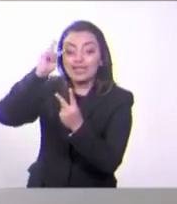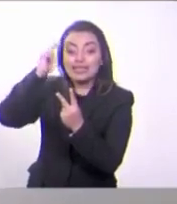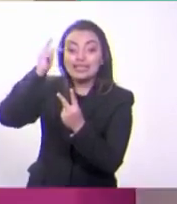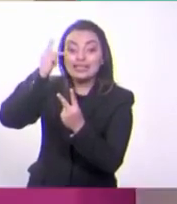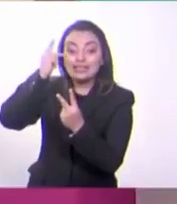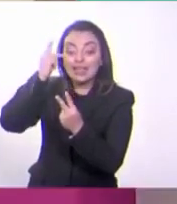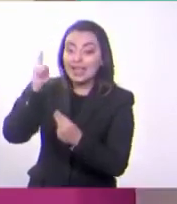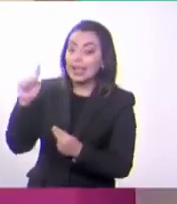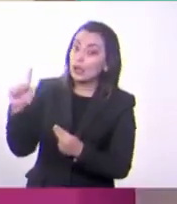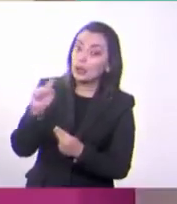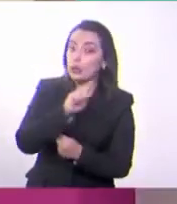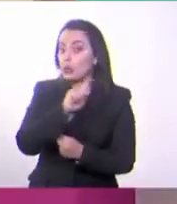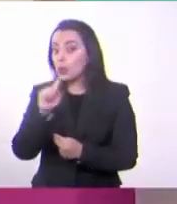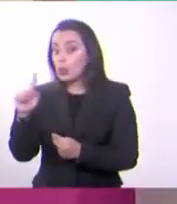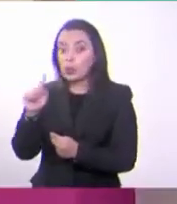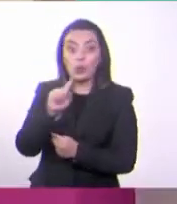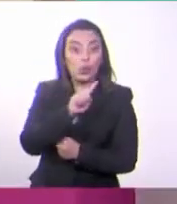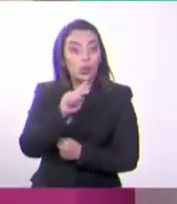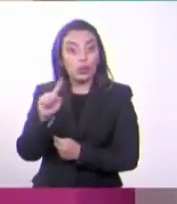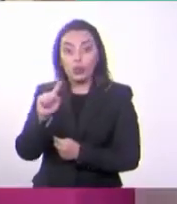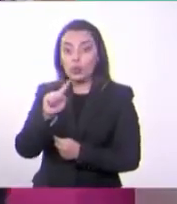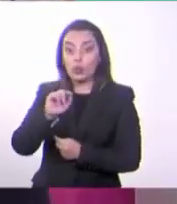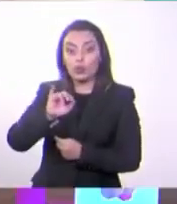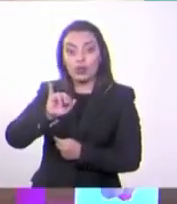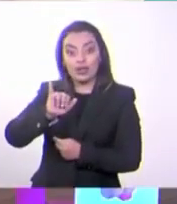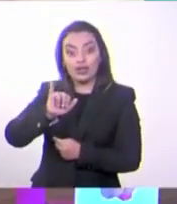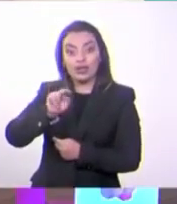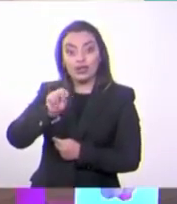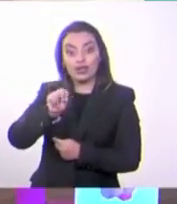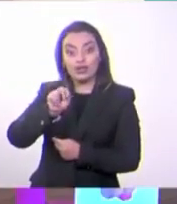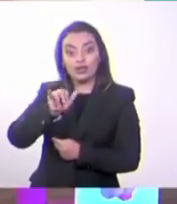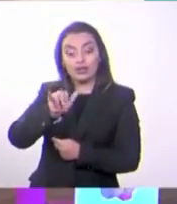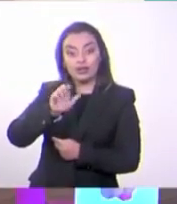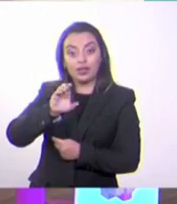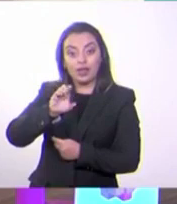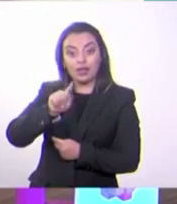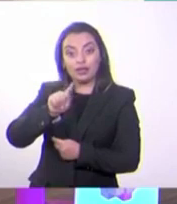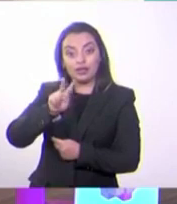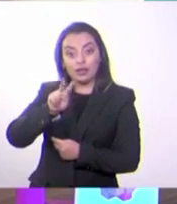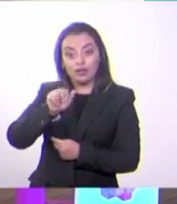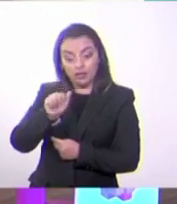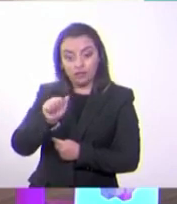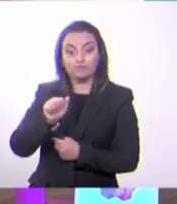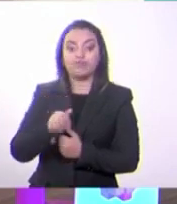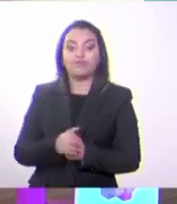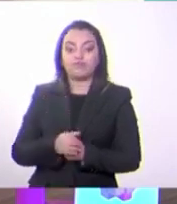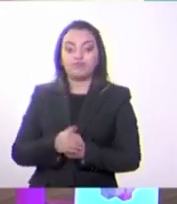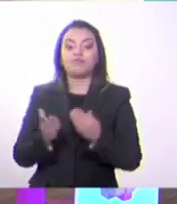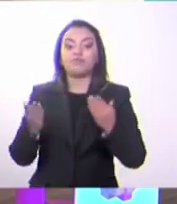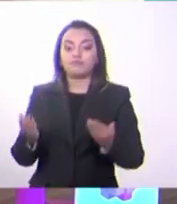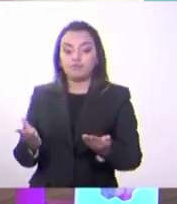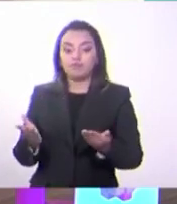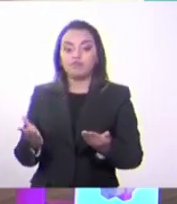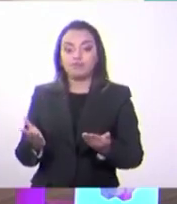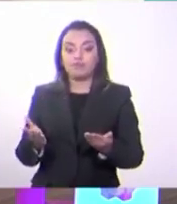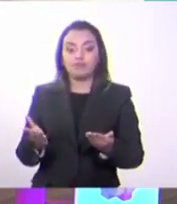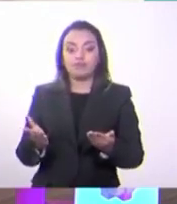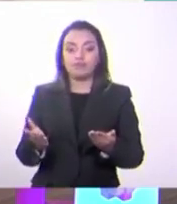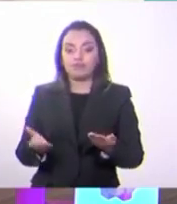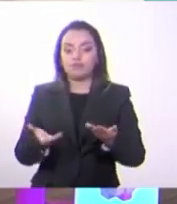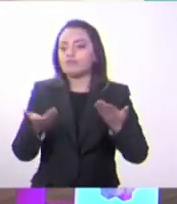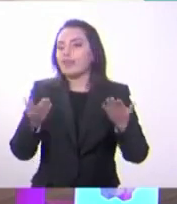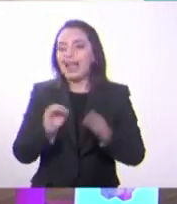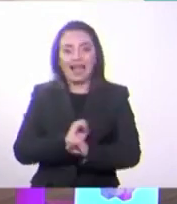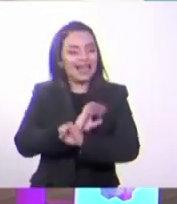es el simétrico, ¿verdad? Así es. Simétrico con respecto al eje Con Y. respecto al eje Y. Creo que ya no es necesario trazar